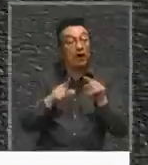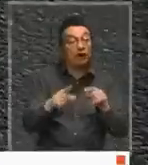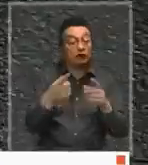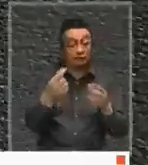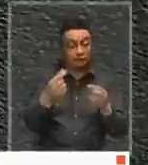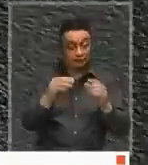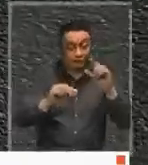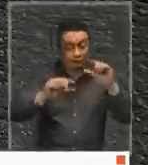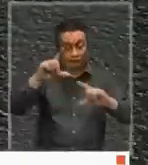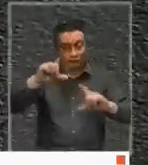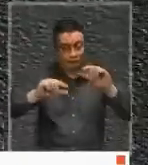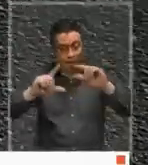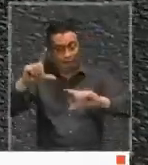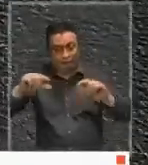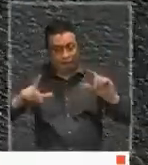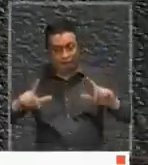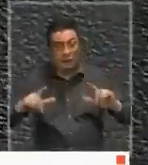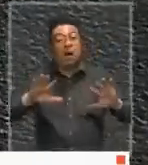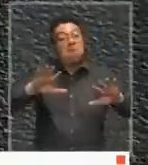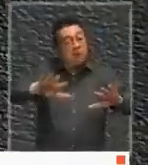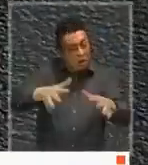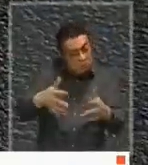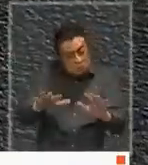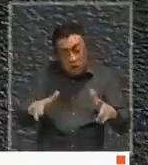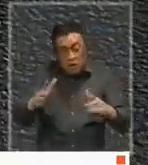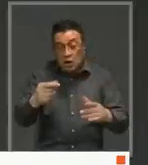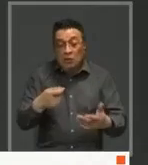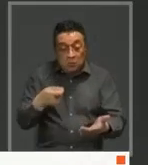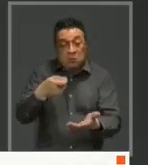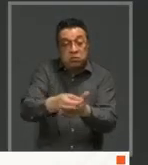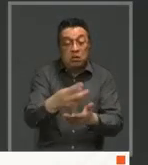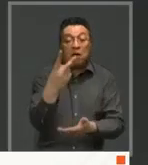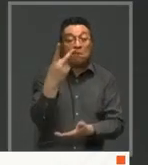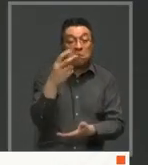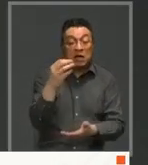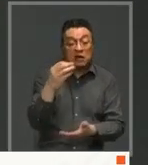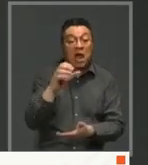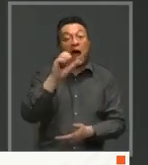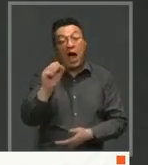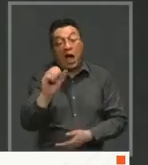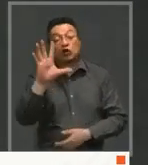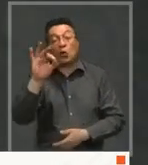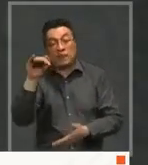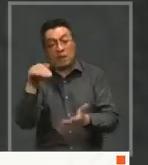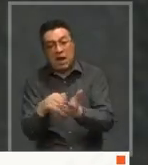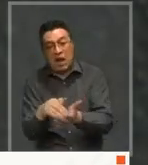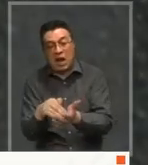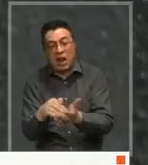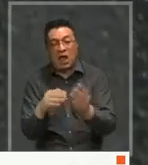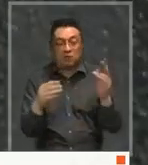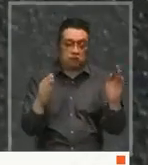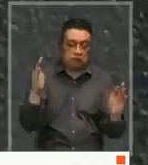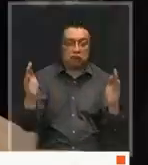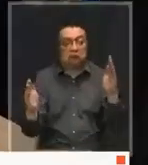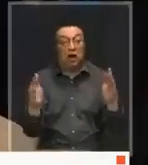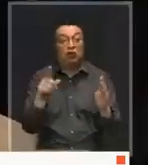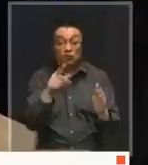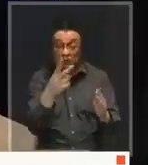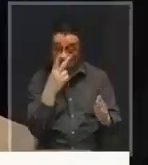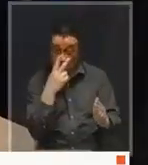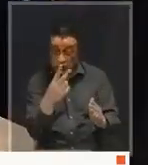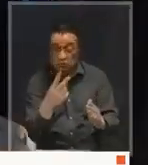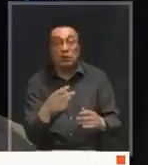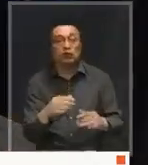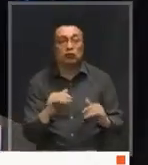son relativos. Para que se haga una idea, están ofreciendo desde 20 hasta 50 mil pesos. ¿Usted la ha visto?